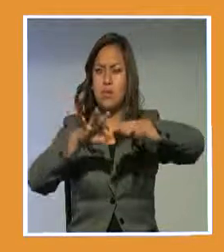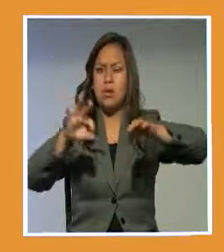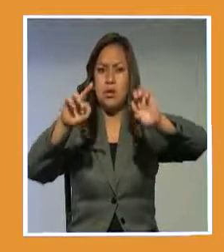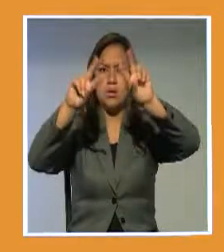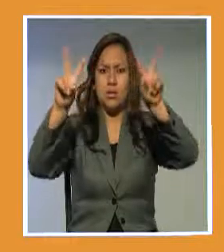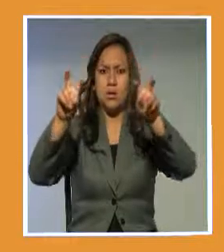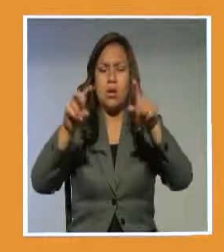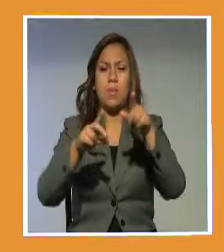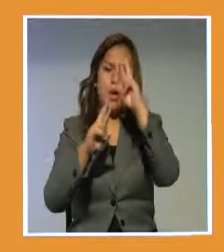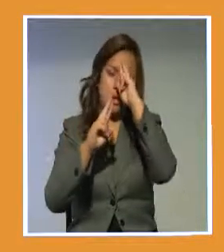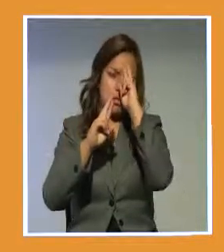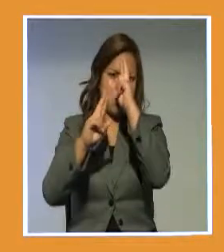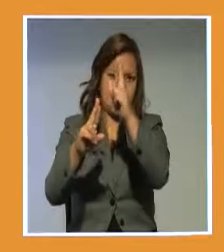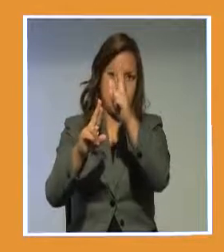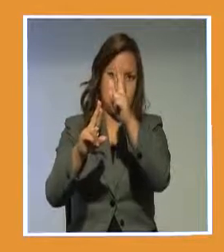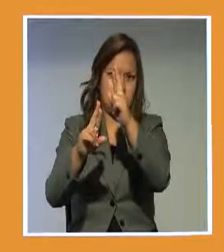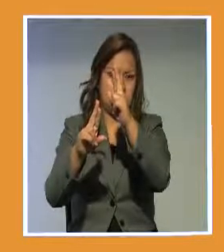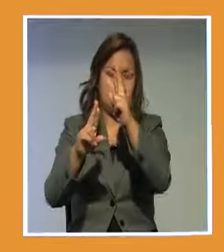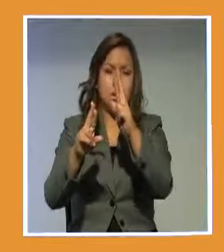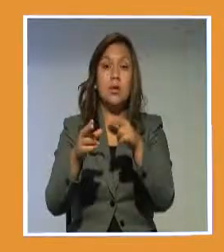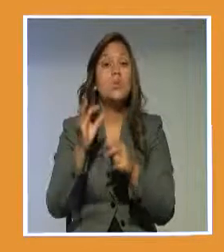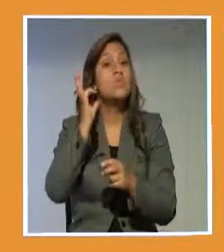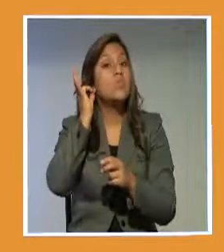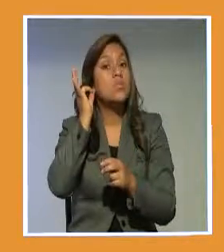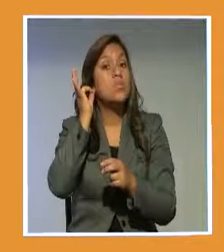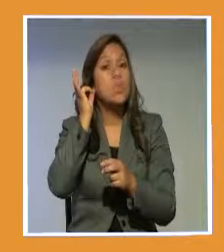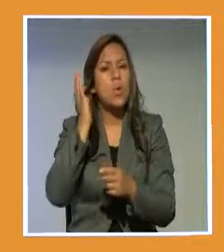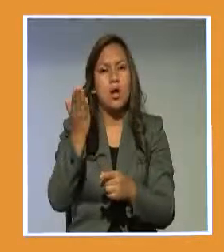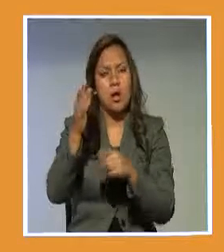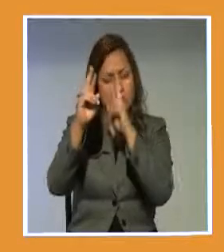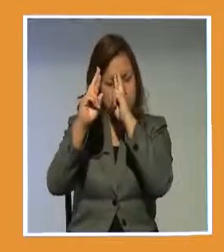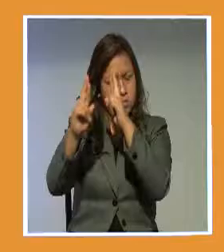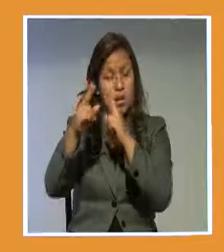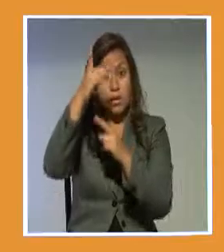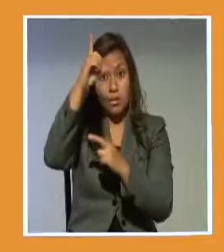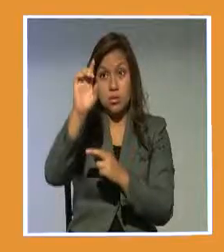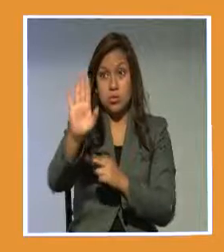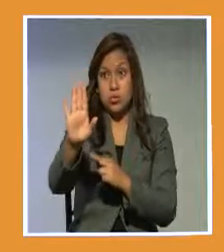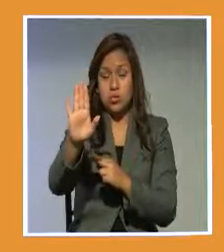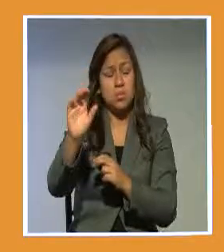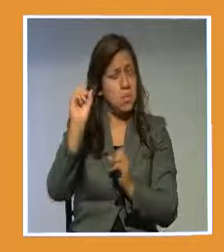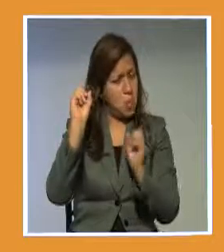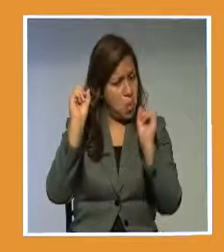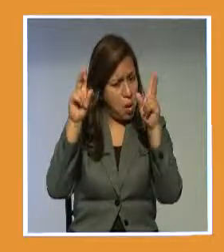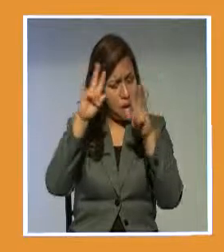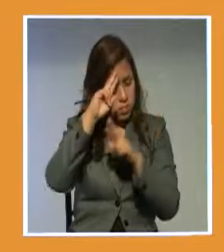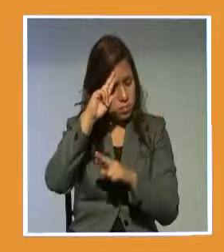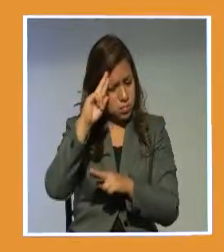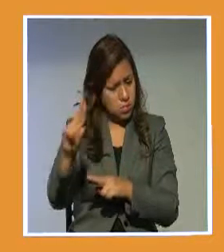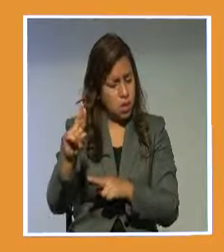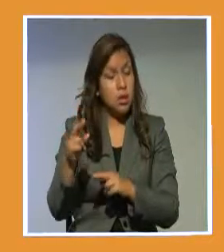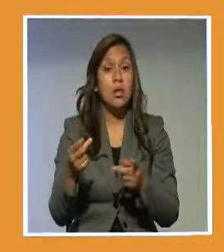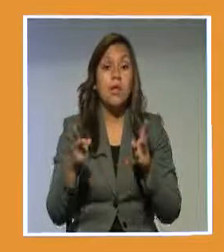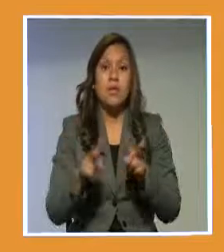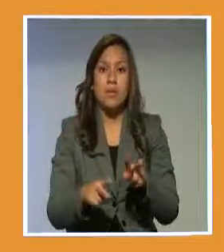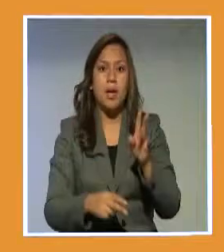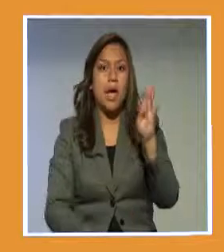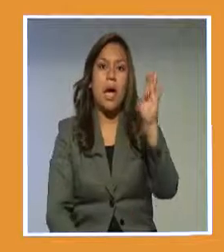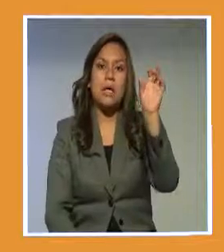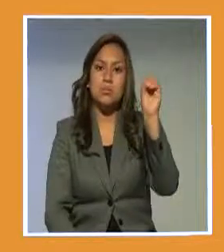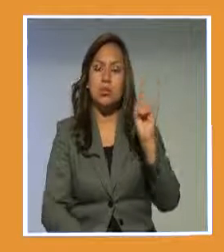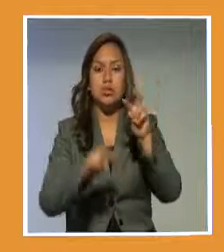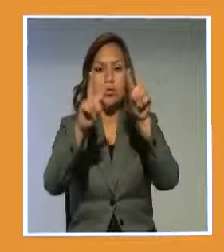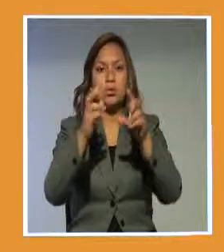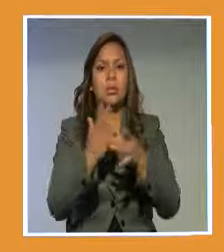tema del respeto también a la mujer, a la decisión de la mujer y también del hombre en cuanto al divorcio. Y esto es